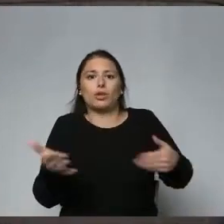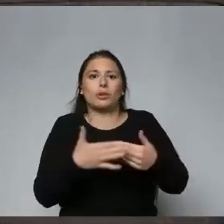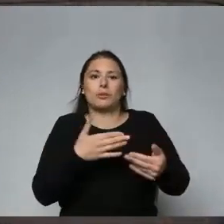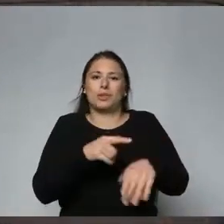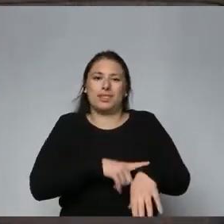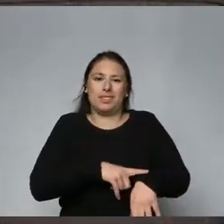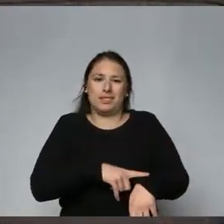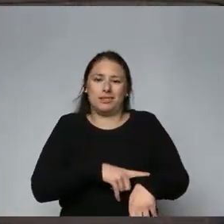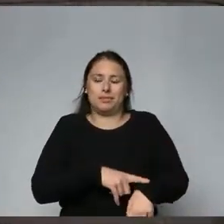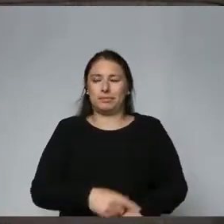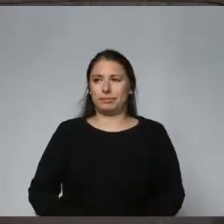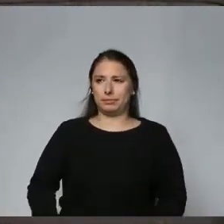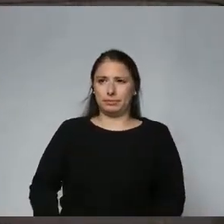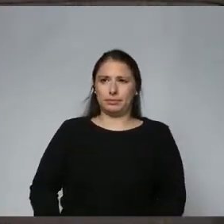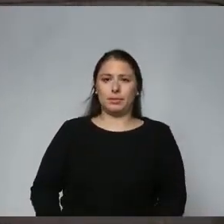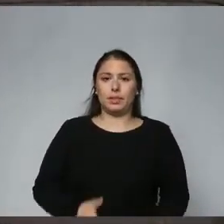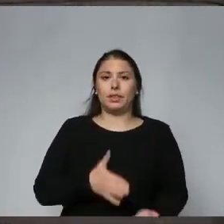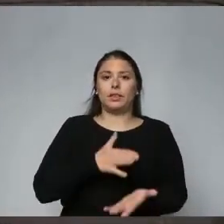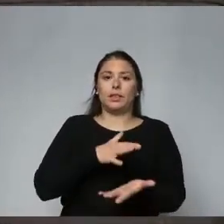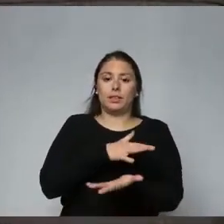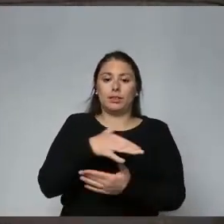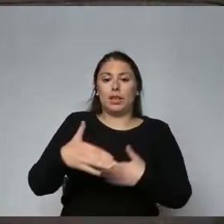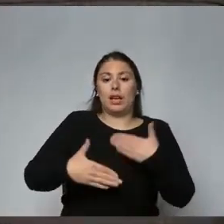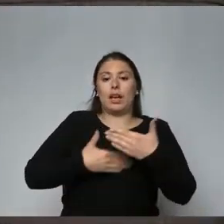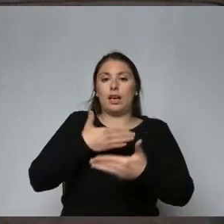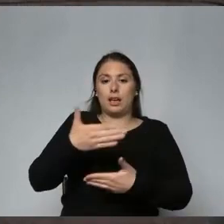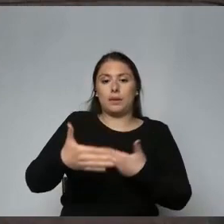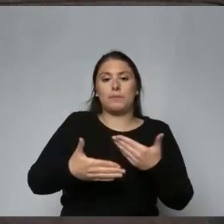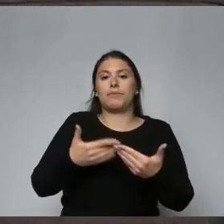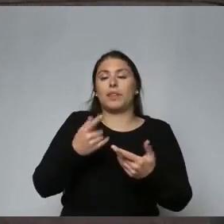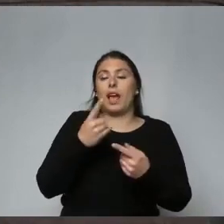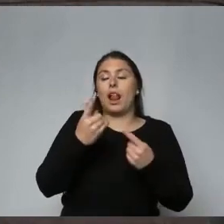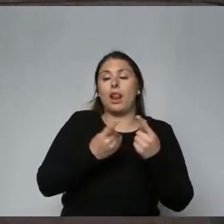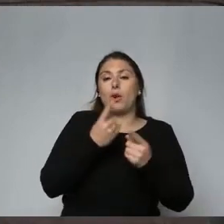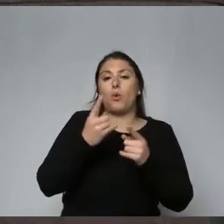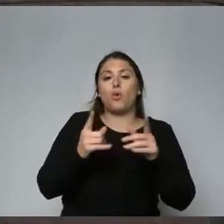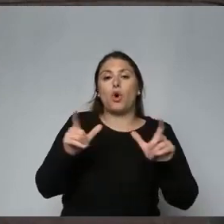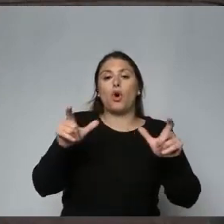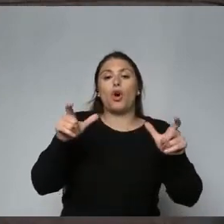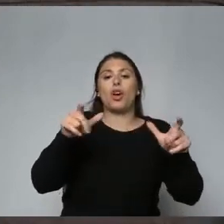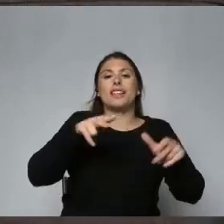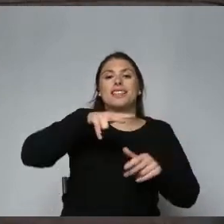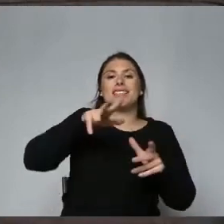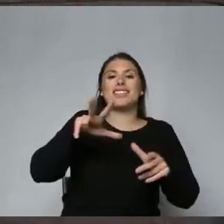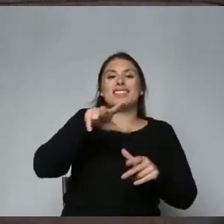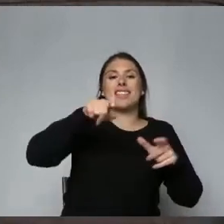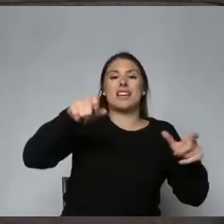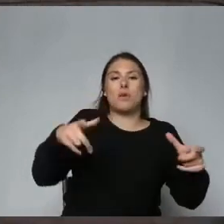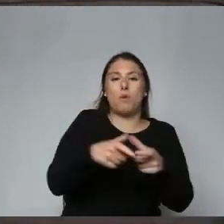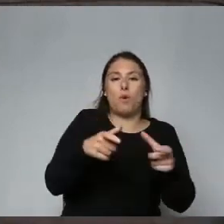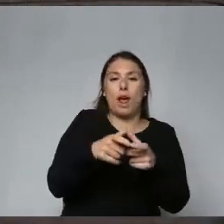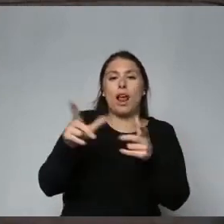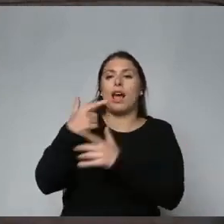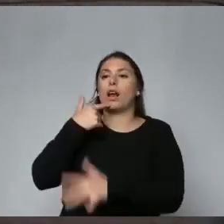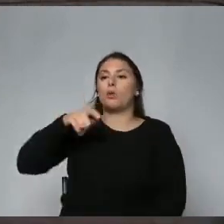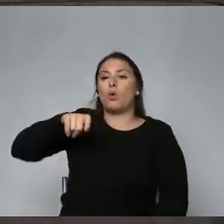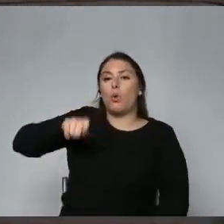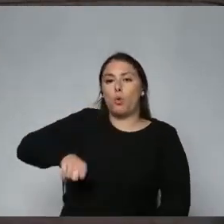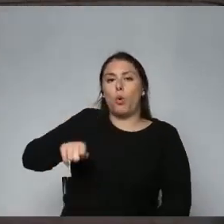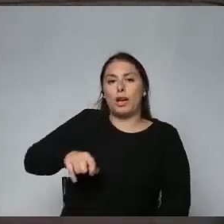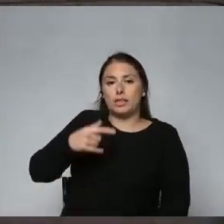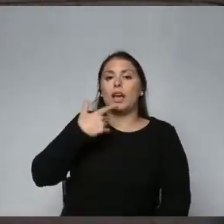es más o menos con lo que está ahora caminando. Hay algunos tribunales y algunos jueces de primera instancia que están aceptando, según